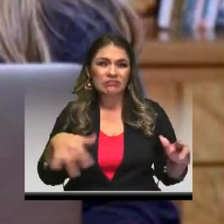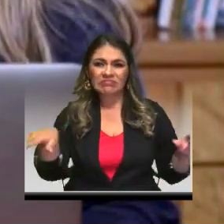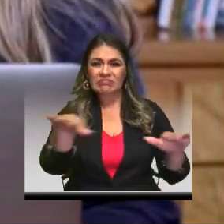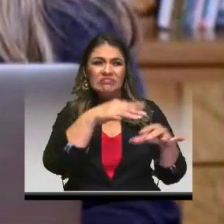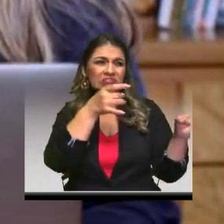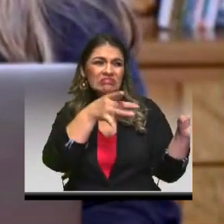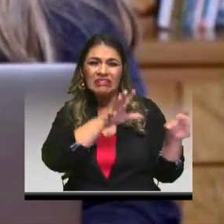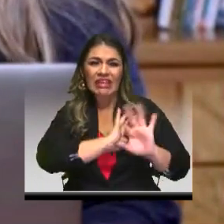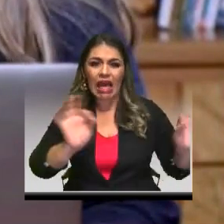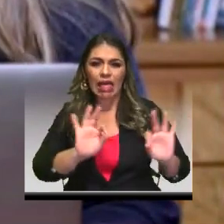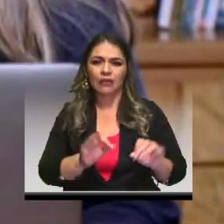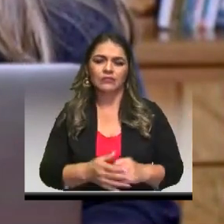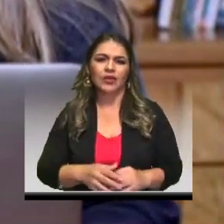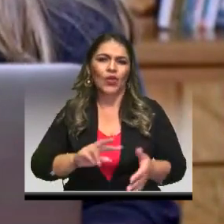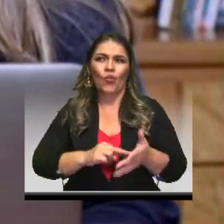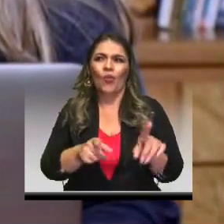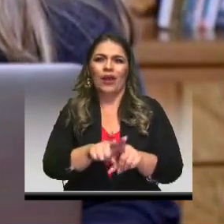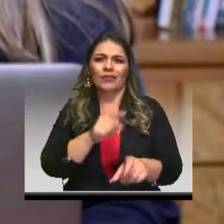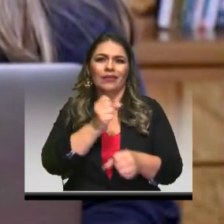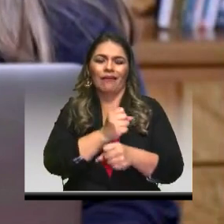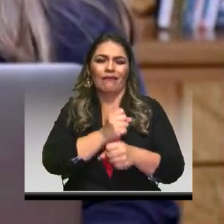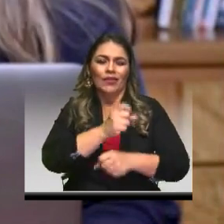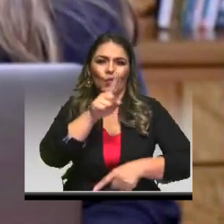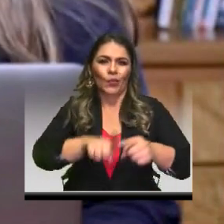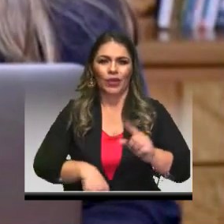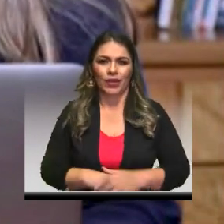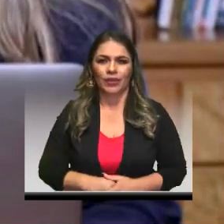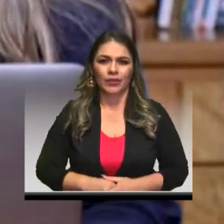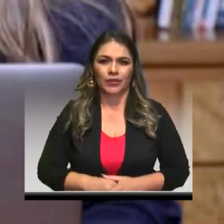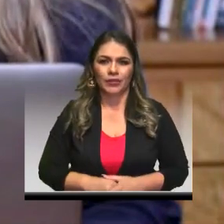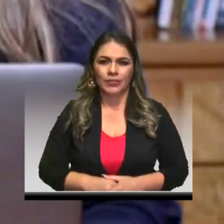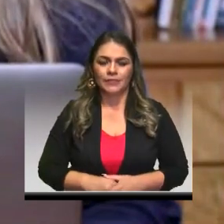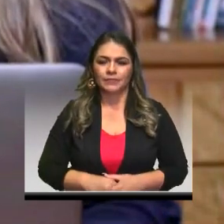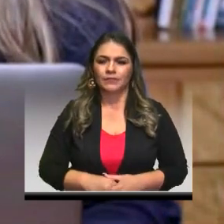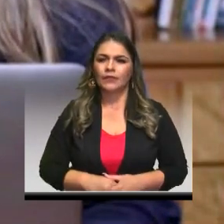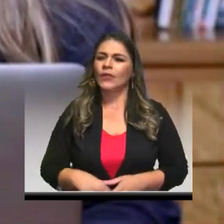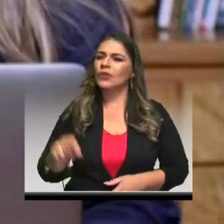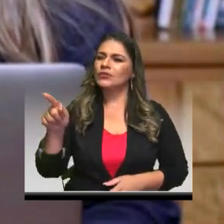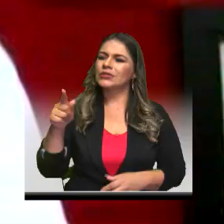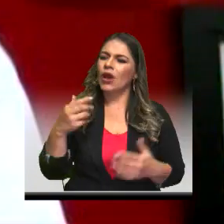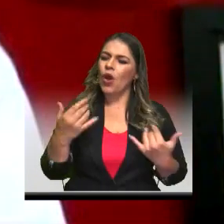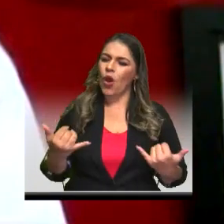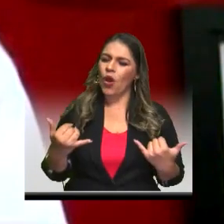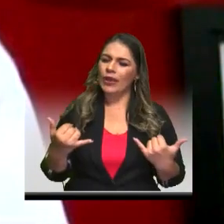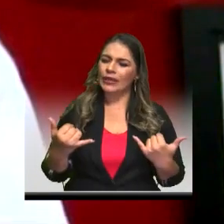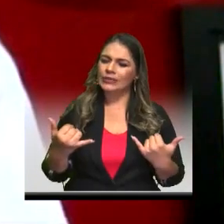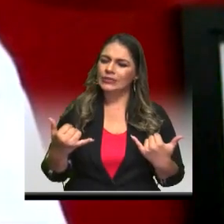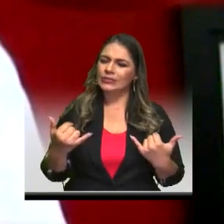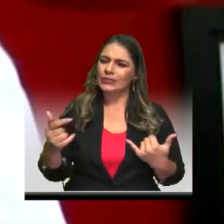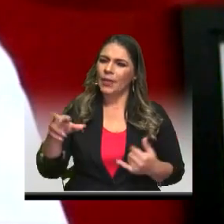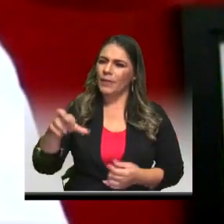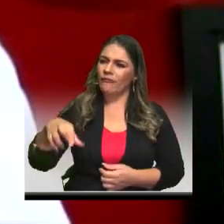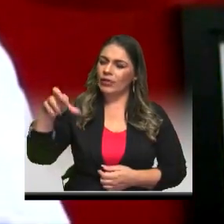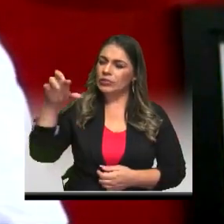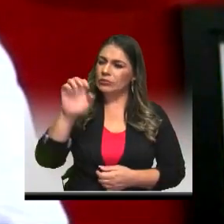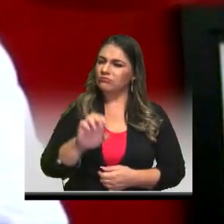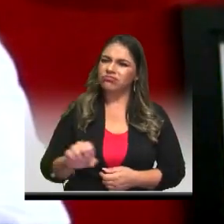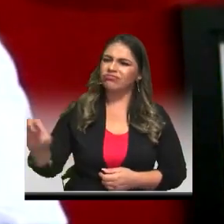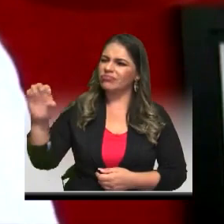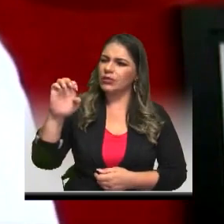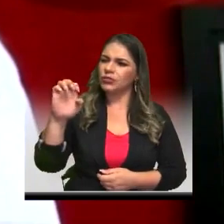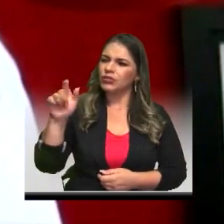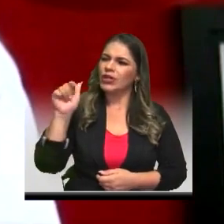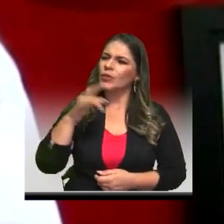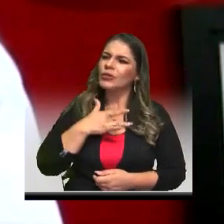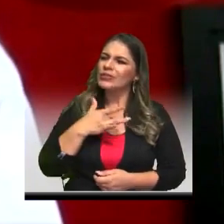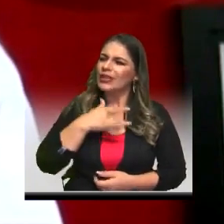el ser quizás hoy la criminóloga más reconocida de América Latina. La violencia está